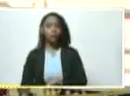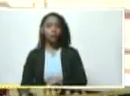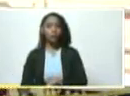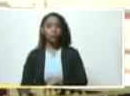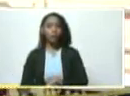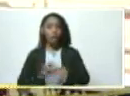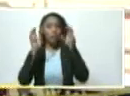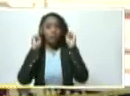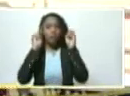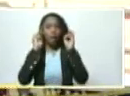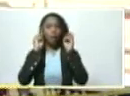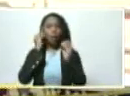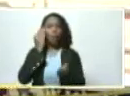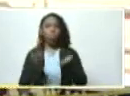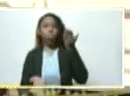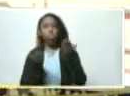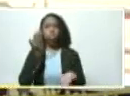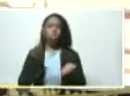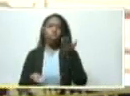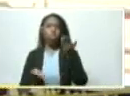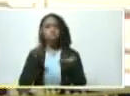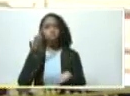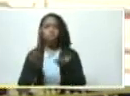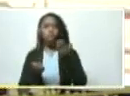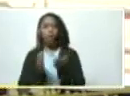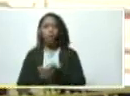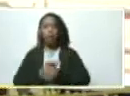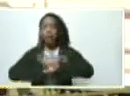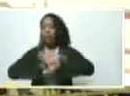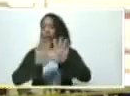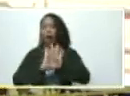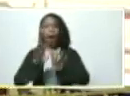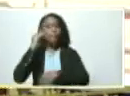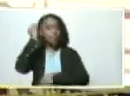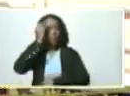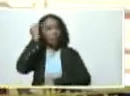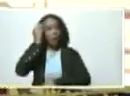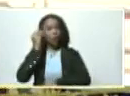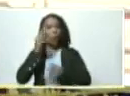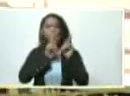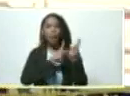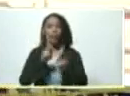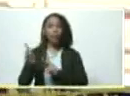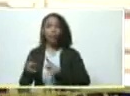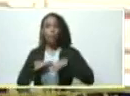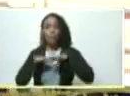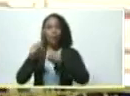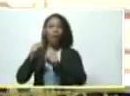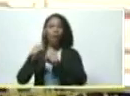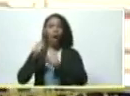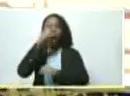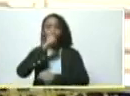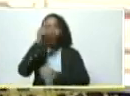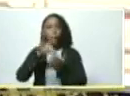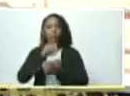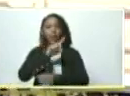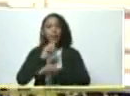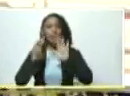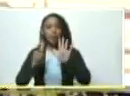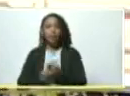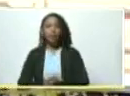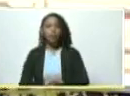factor de desestabilización, ya pensando en el plan imperialista del año